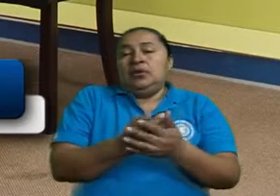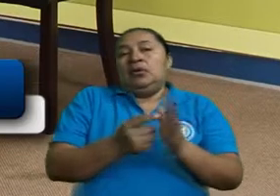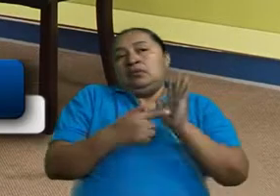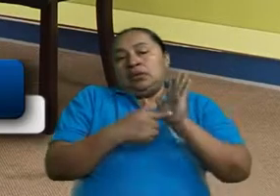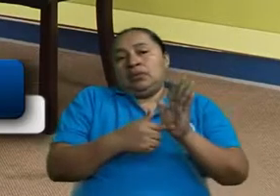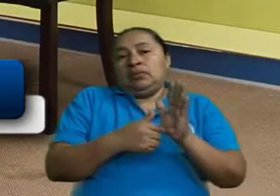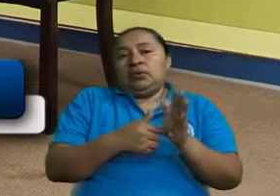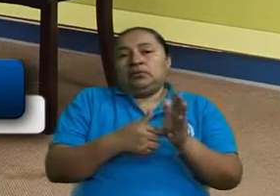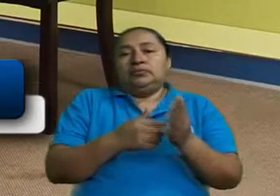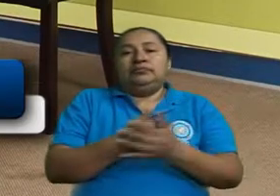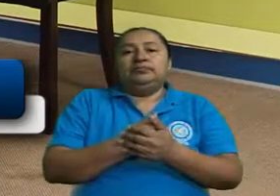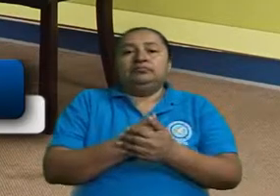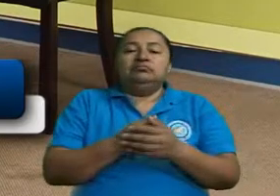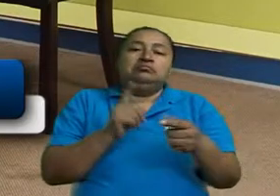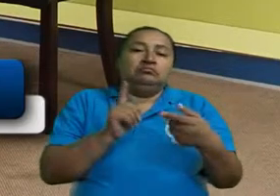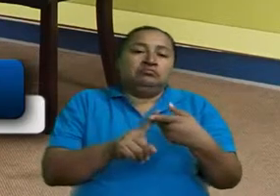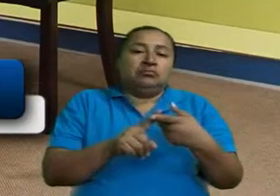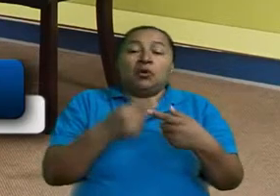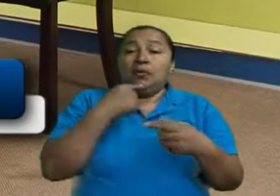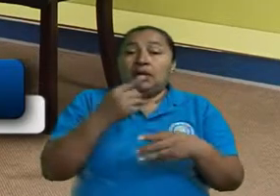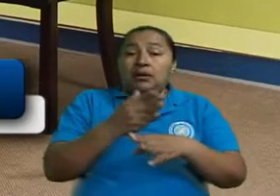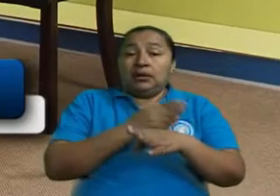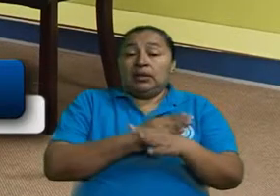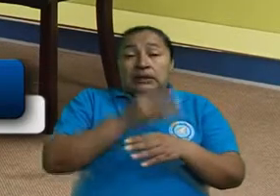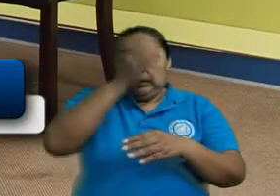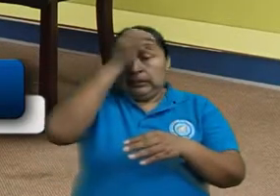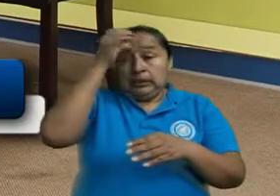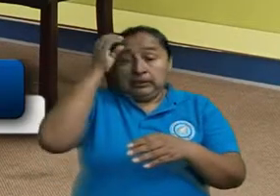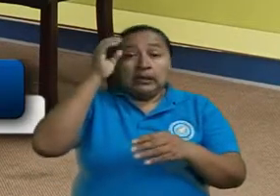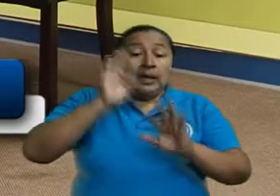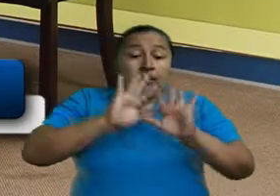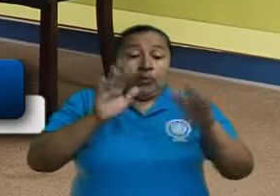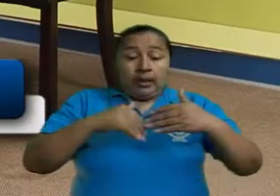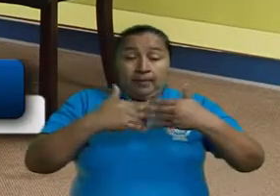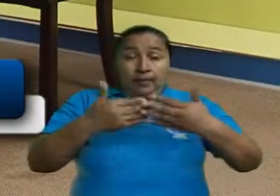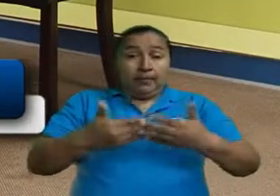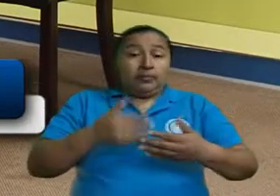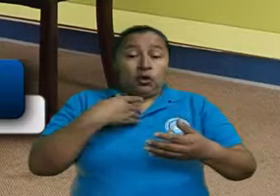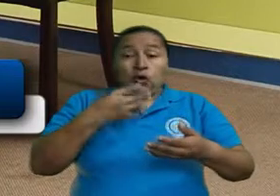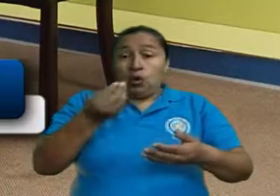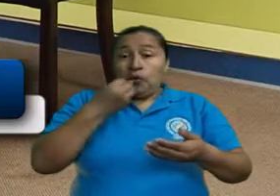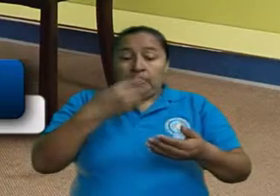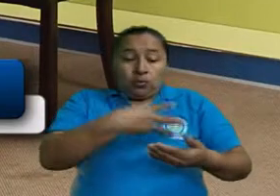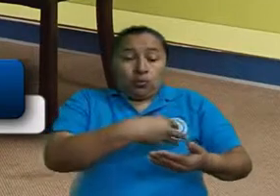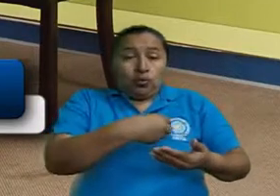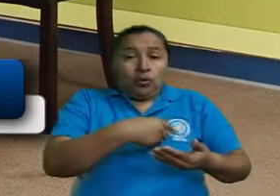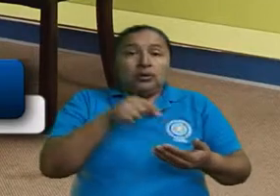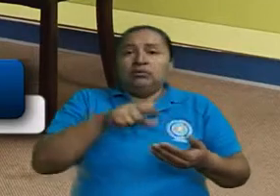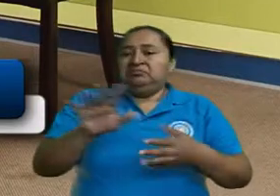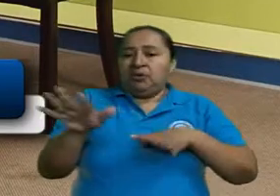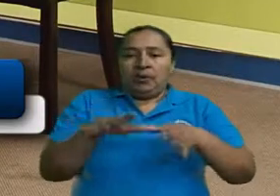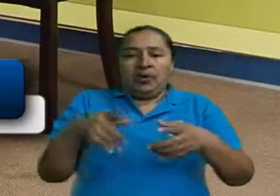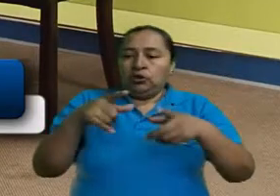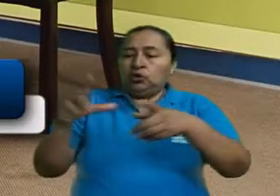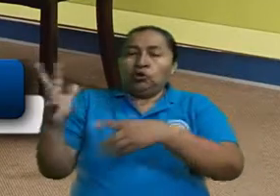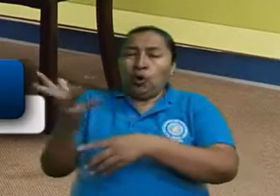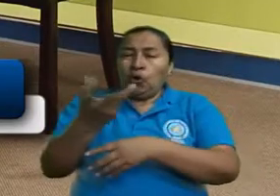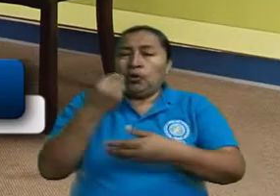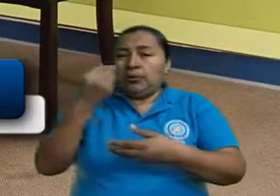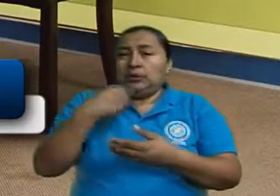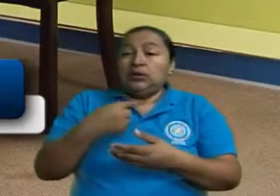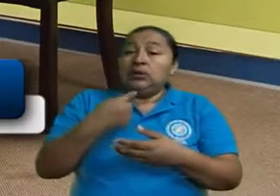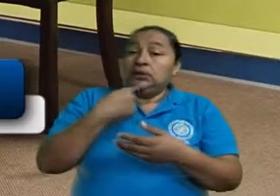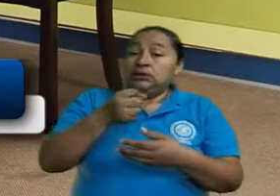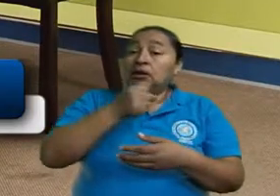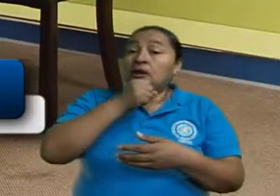ejemplo, está lo que me mencionaba de la creencia de que la mujer no puede comer de todo. Eso es importante, que supuestamente los abuelitos